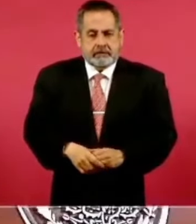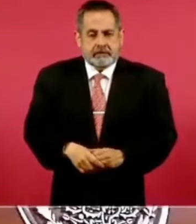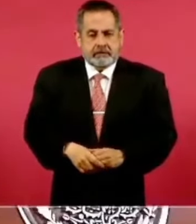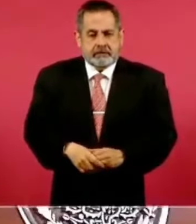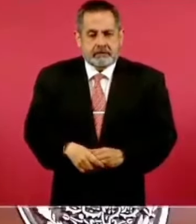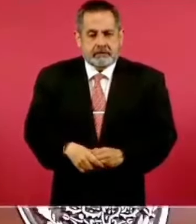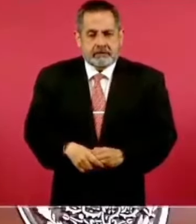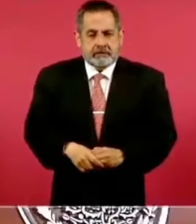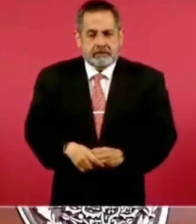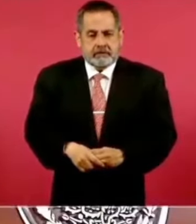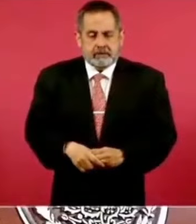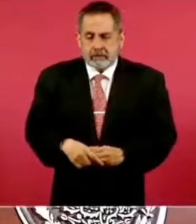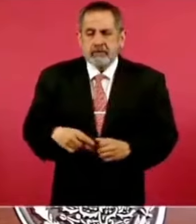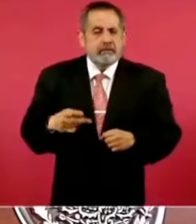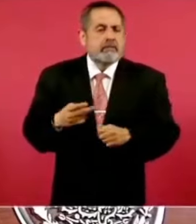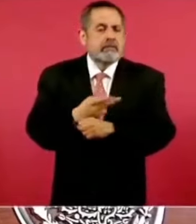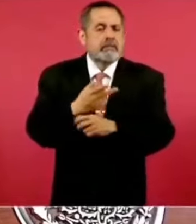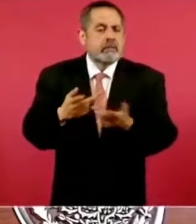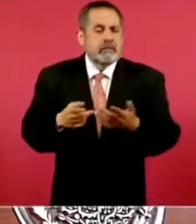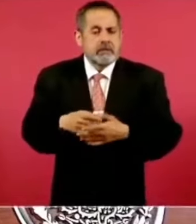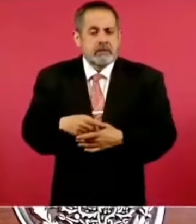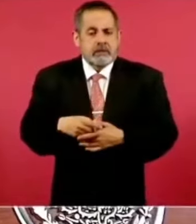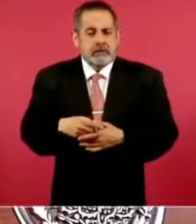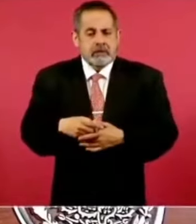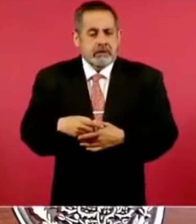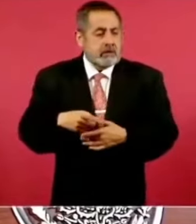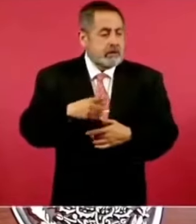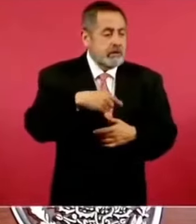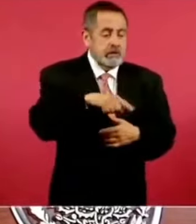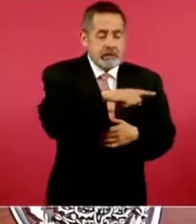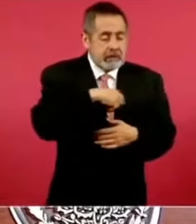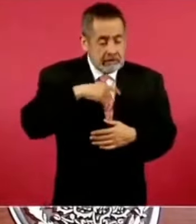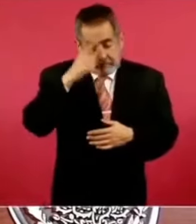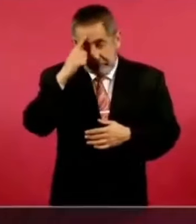¿Qué pasó? ¿Fallaron las proyecciones?